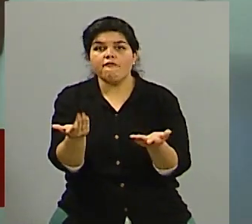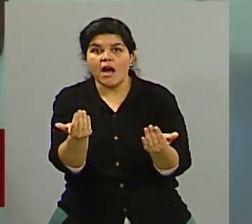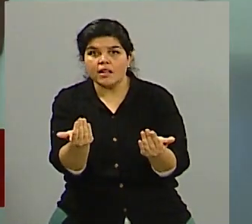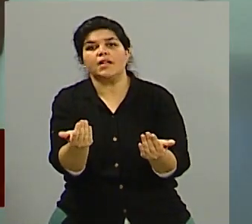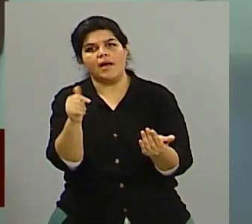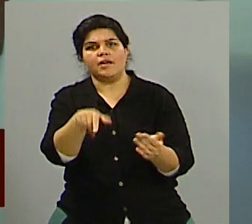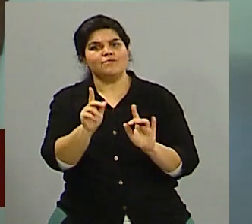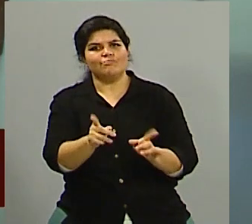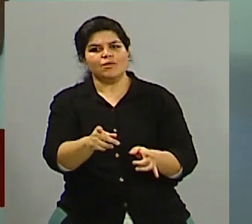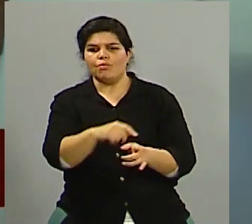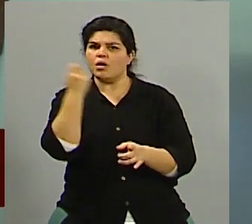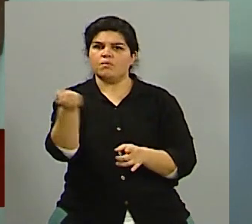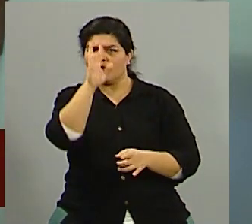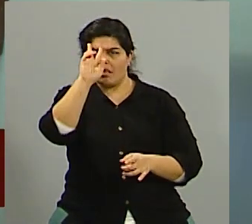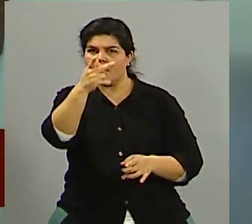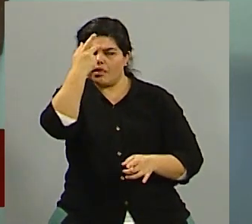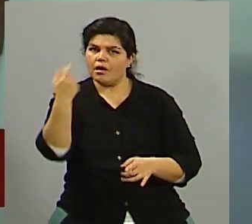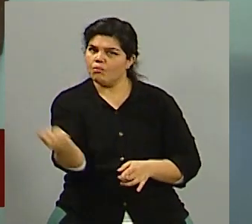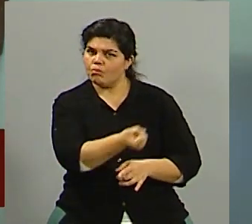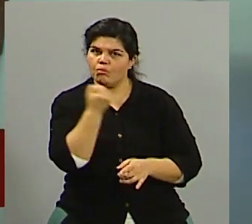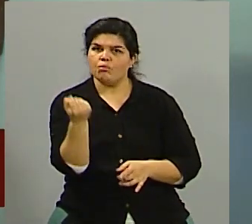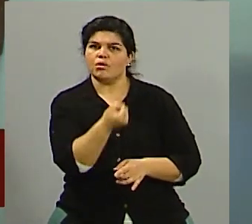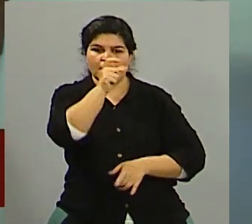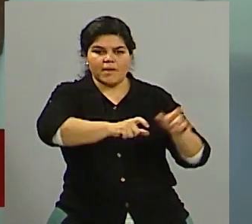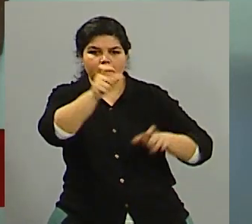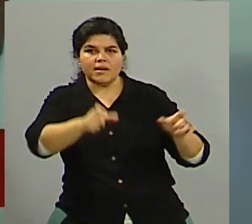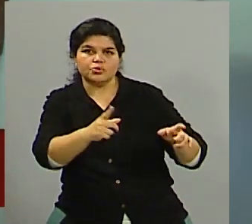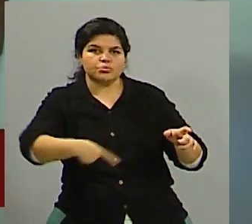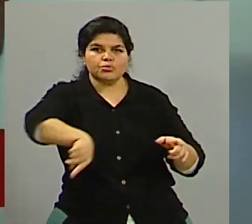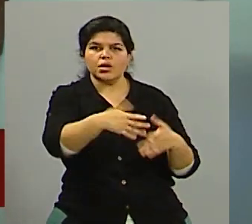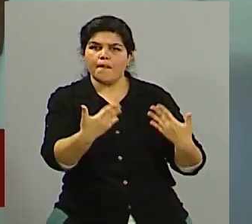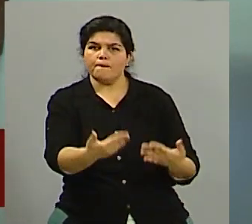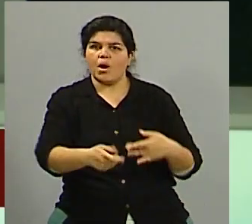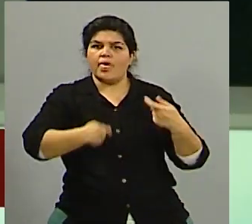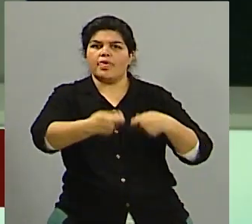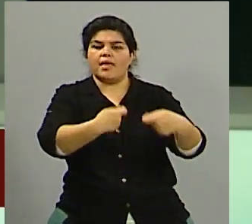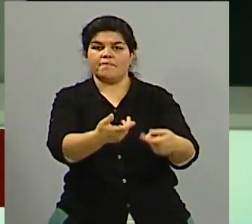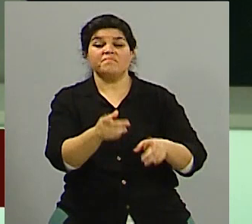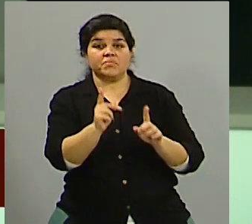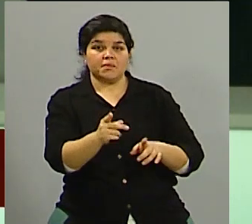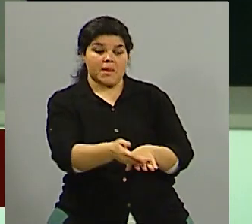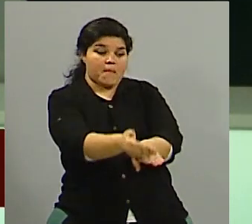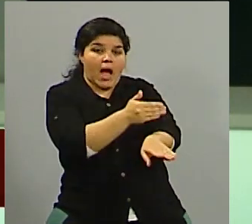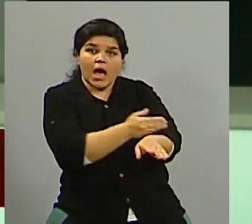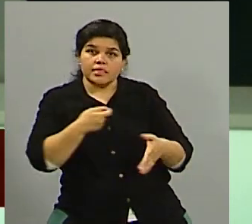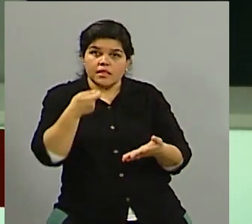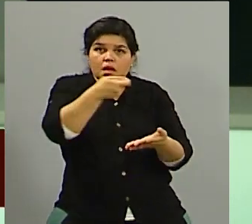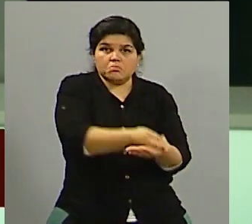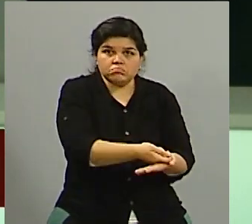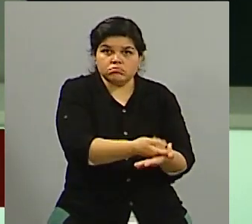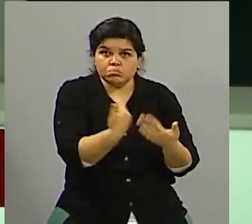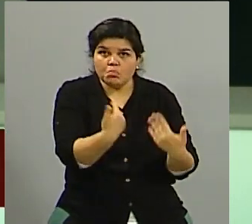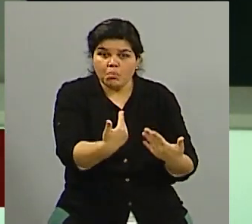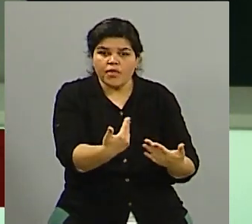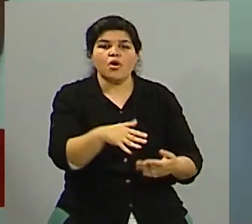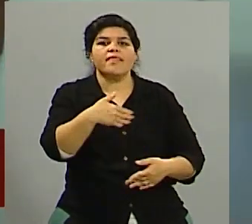Y se tiene que transformar en política de Estado, pero bueno, permite tener la tranquilidad de decir, yo cancelo los años de aporte y me quedo tranquilo que cuando tenga la edad jubilatoria